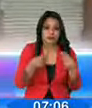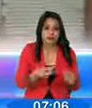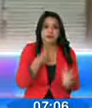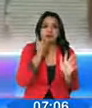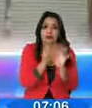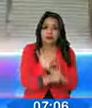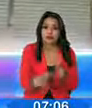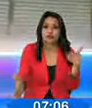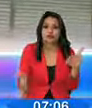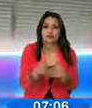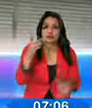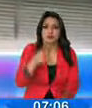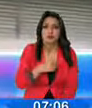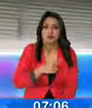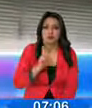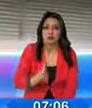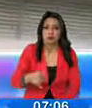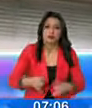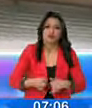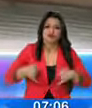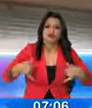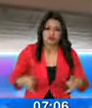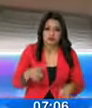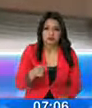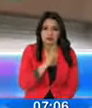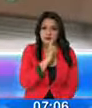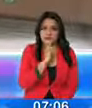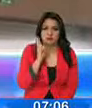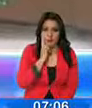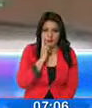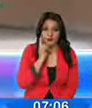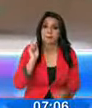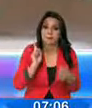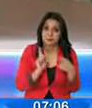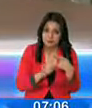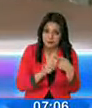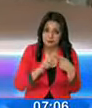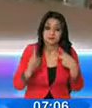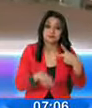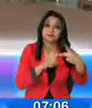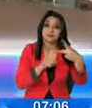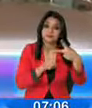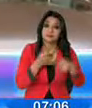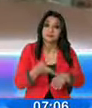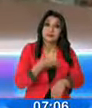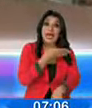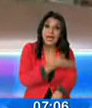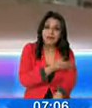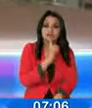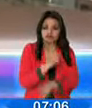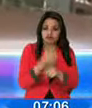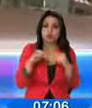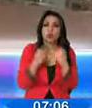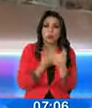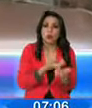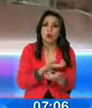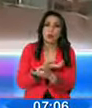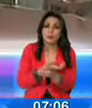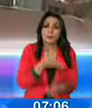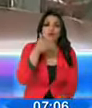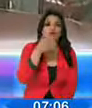en contra del propietario de este giro comercial. Primero. En segundo lugar, cuando nosotros hicimos las visitas, nosotros certificamos